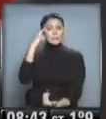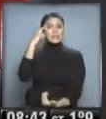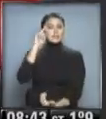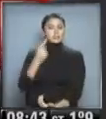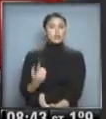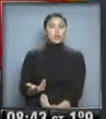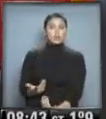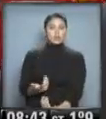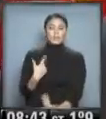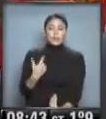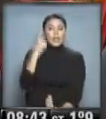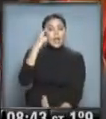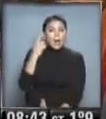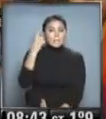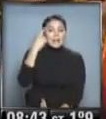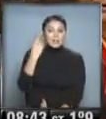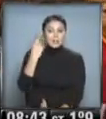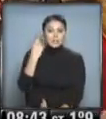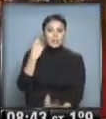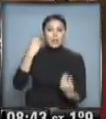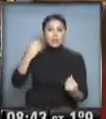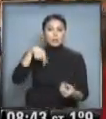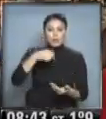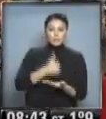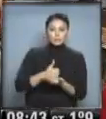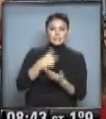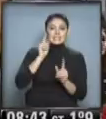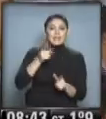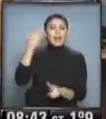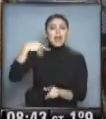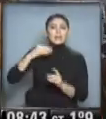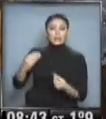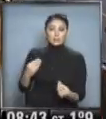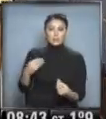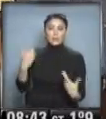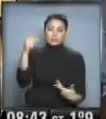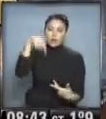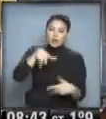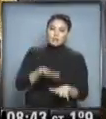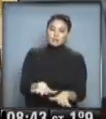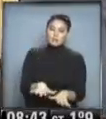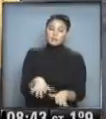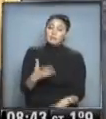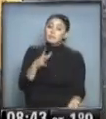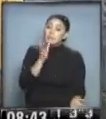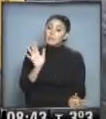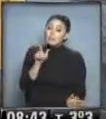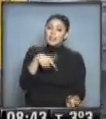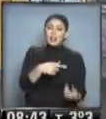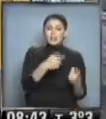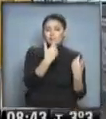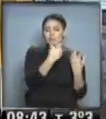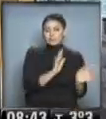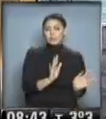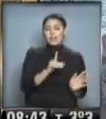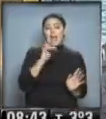conclusión y aprenda a pararse en el presente y mirar hacia el futuro. Yo creo que va a volver atrás. Quiero